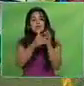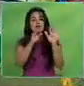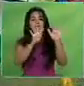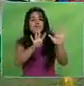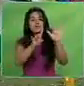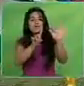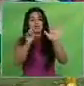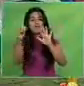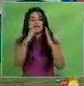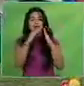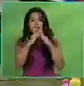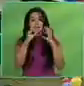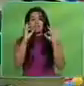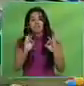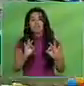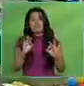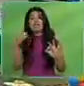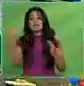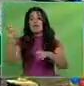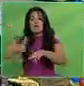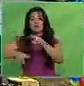13.960 viviendas y están por ejecución